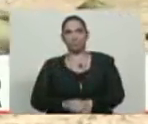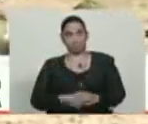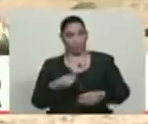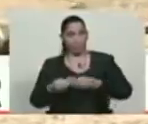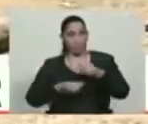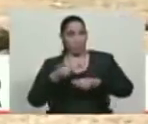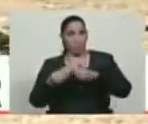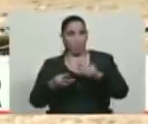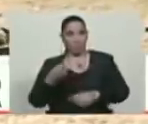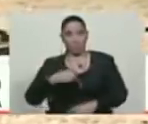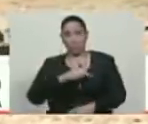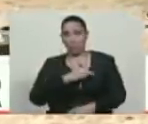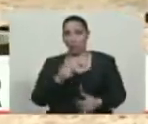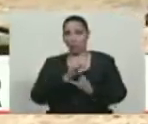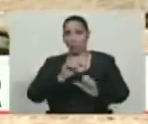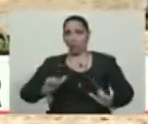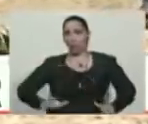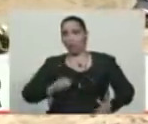Guardia Nacional Bolivariana,